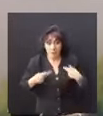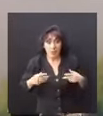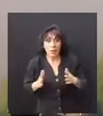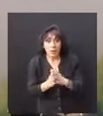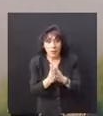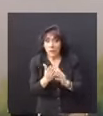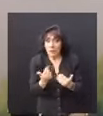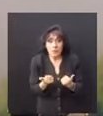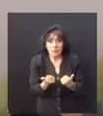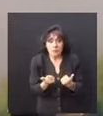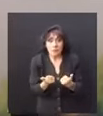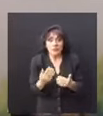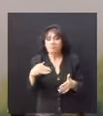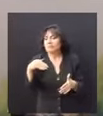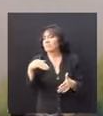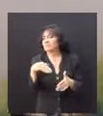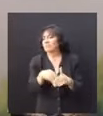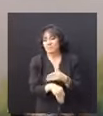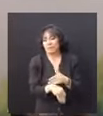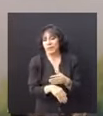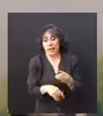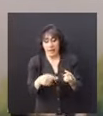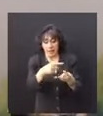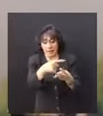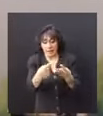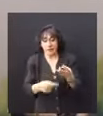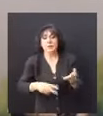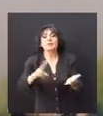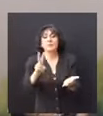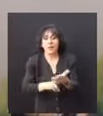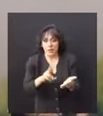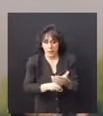a seguir gobernando y